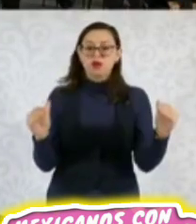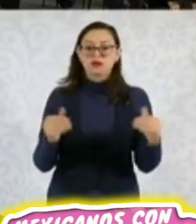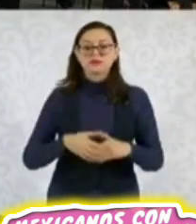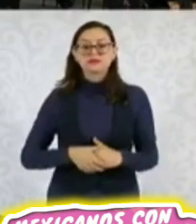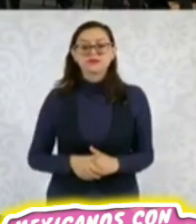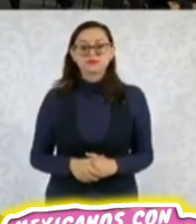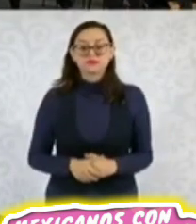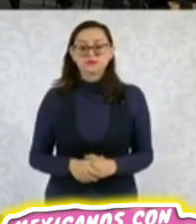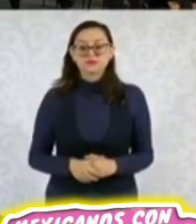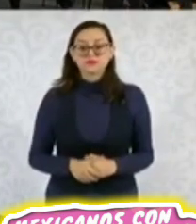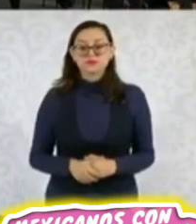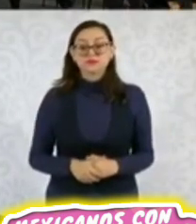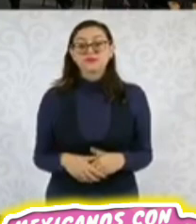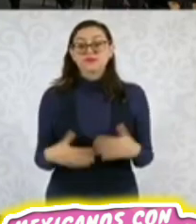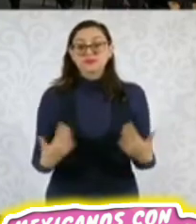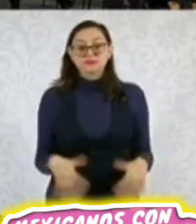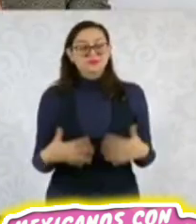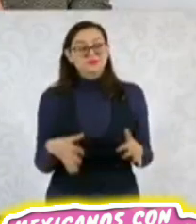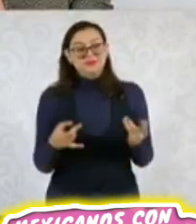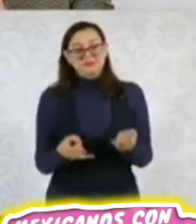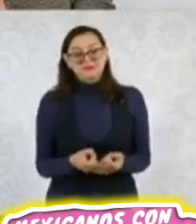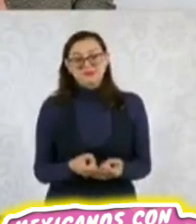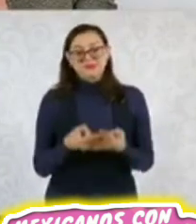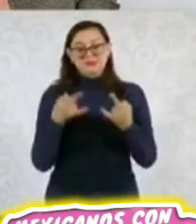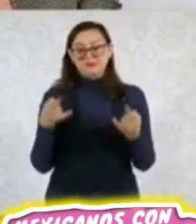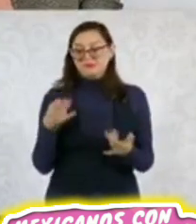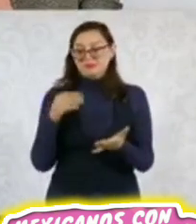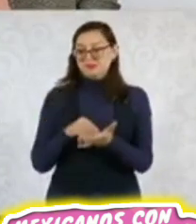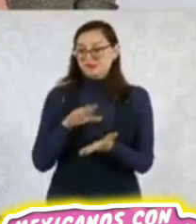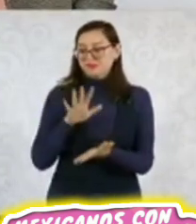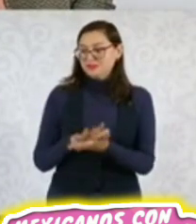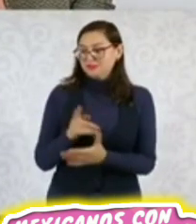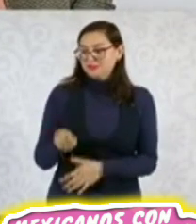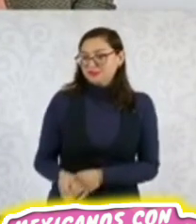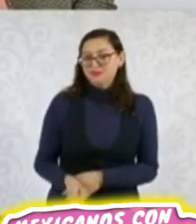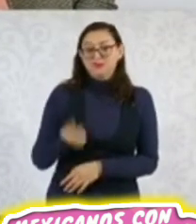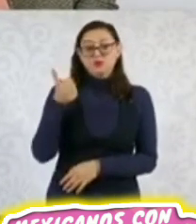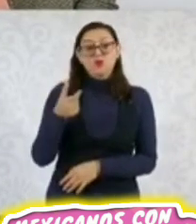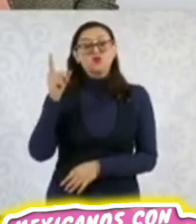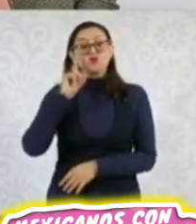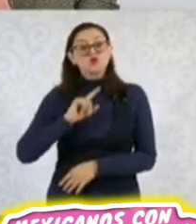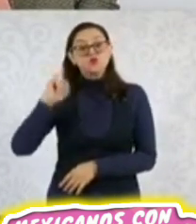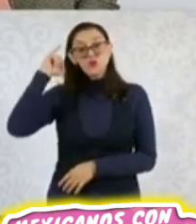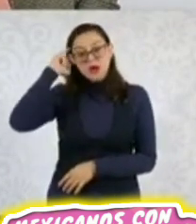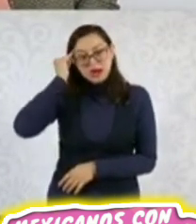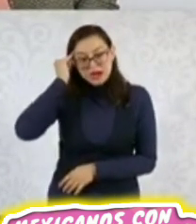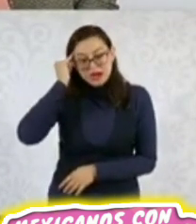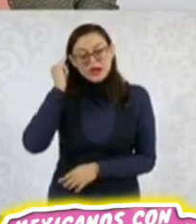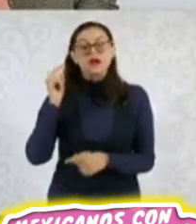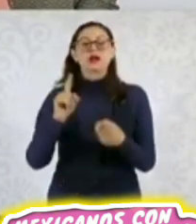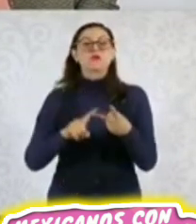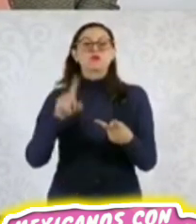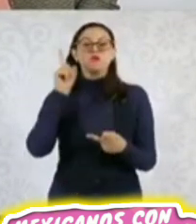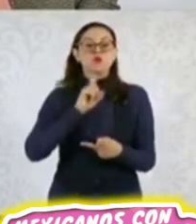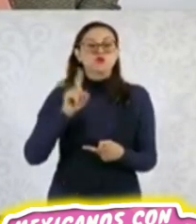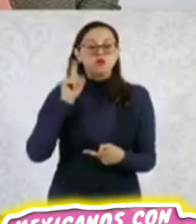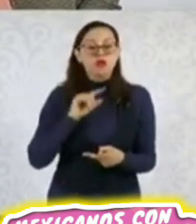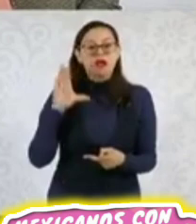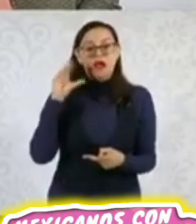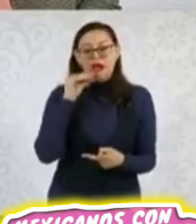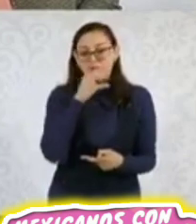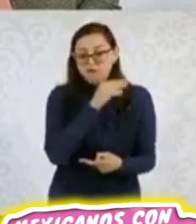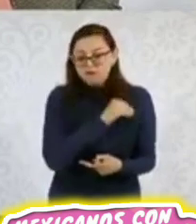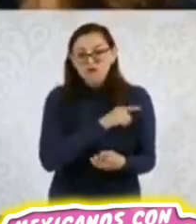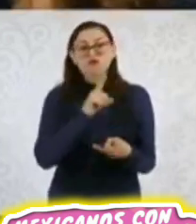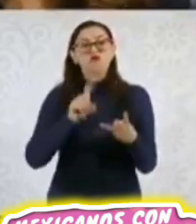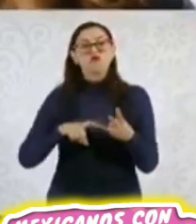Y pues qué momento histórico también para nombrar los derechos de las mujeres indígenas, de las mujeres afromexicanas, de las mujeres